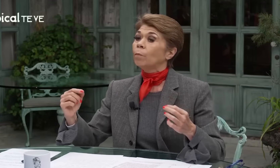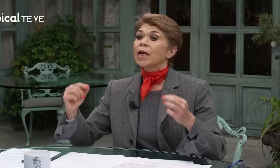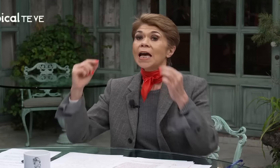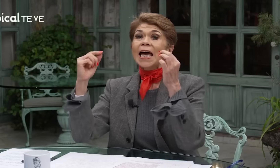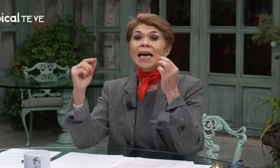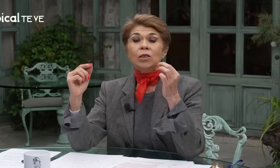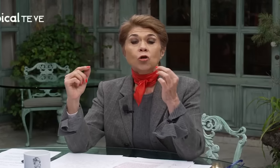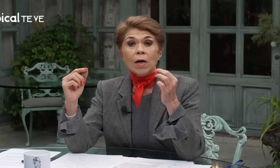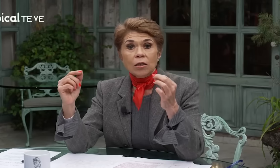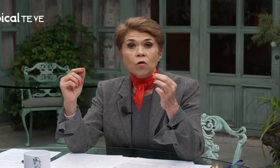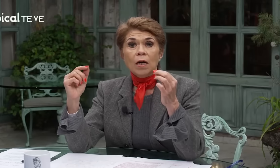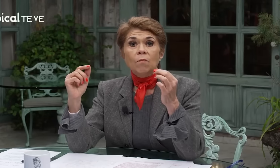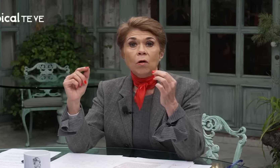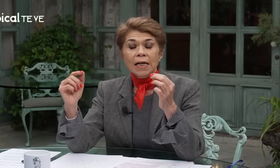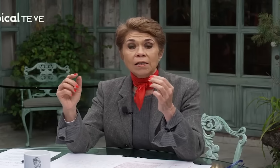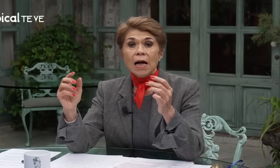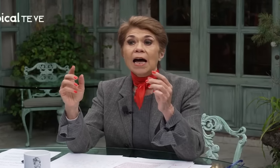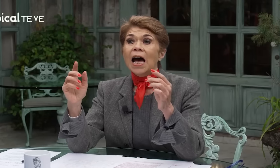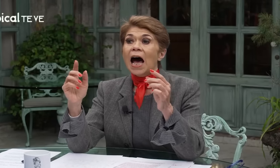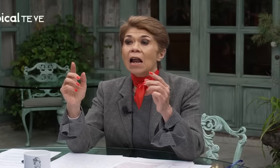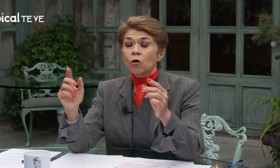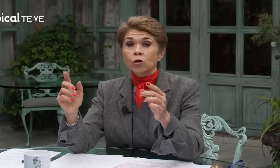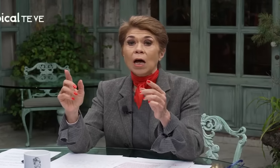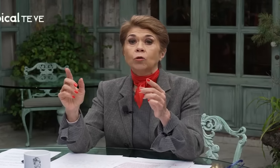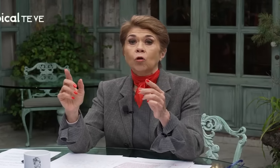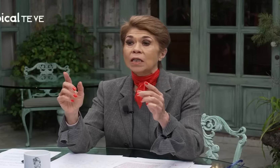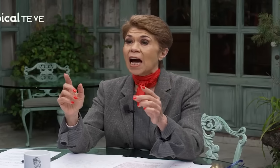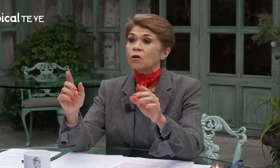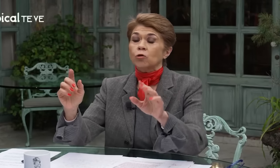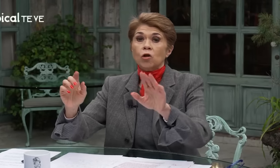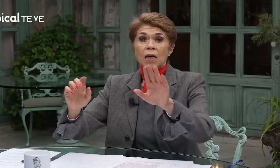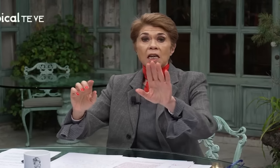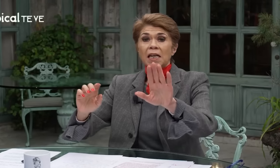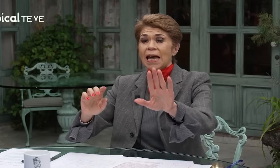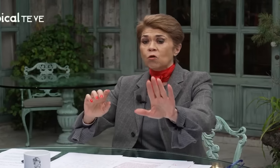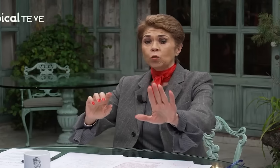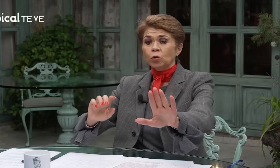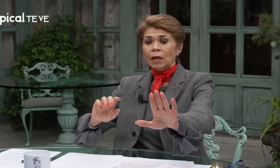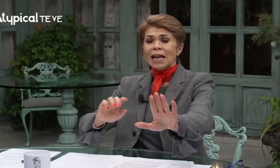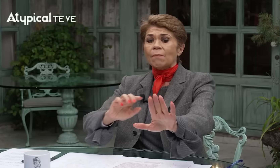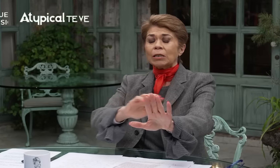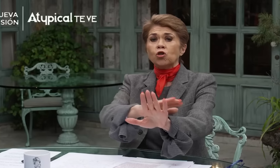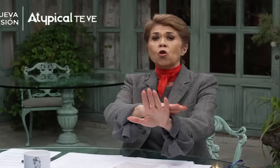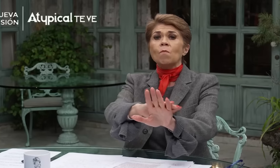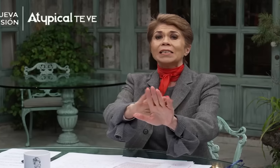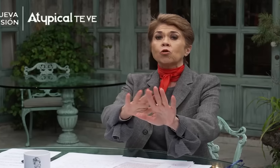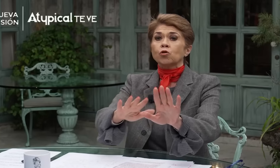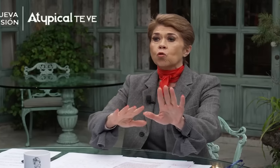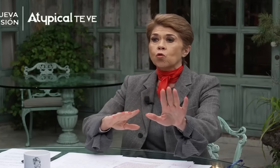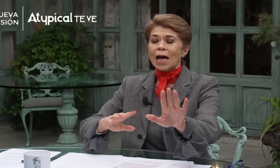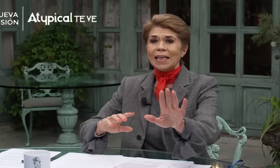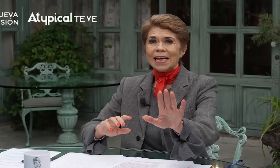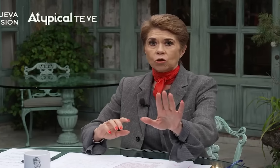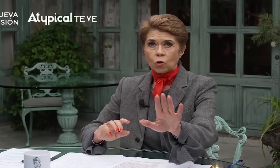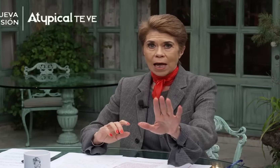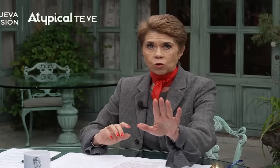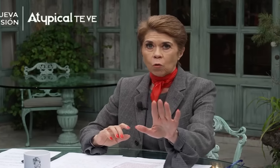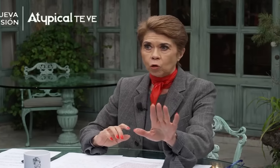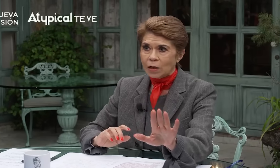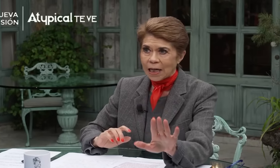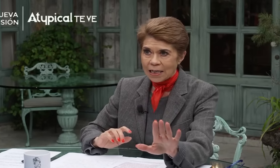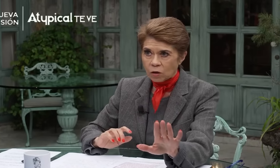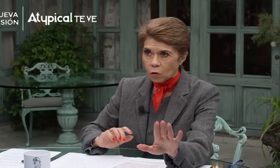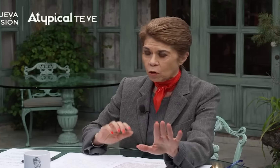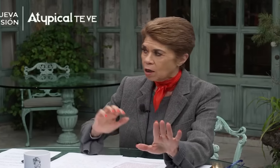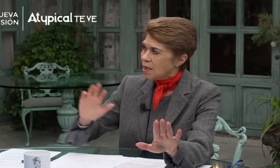expresión eso es lo que molesta a los autoritarios en un la versión más oscura de Díaz hordaz